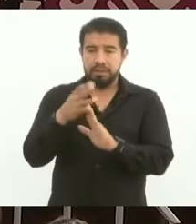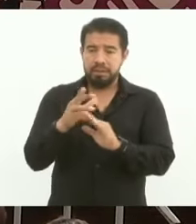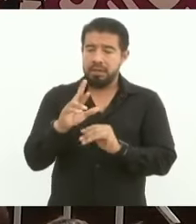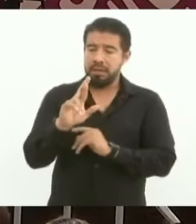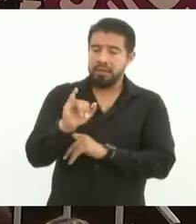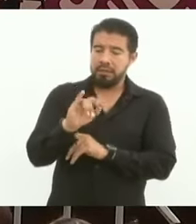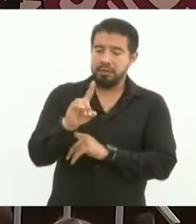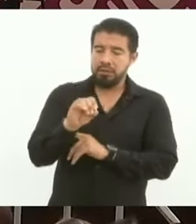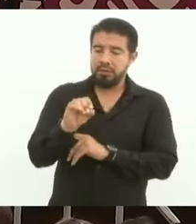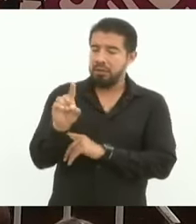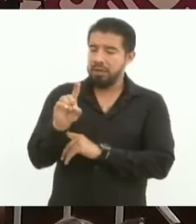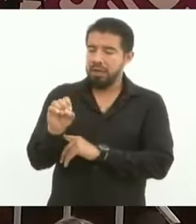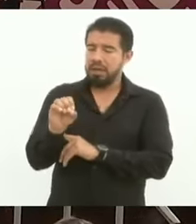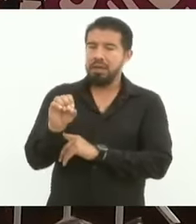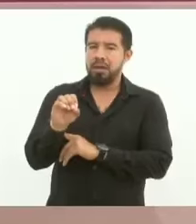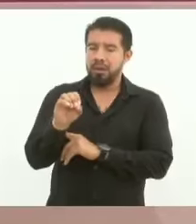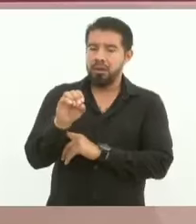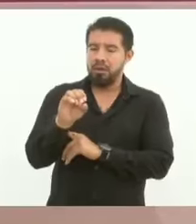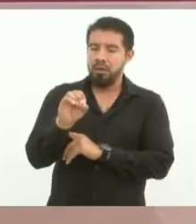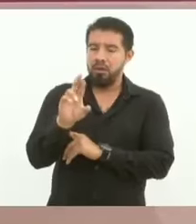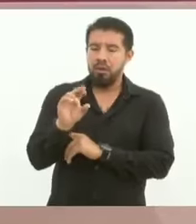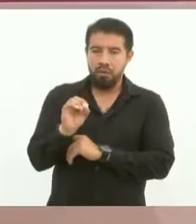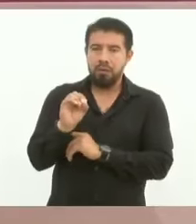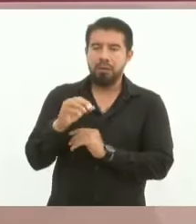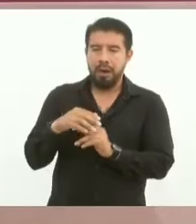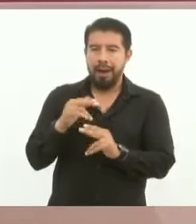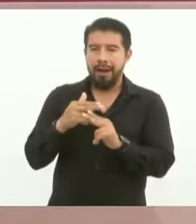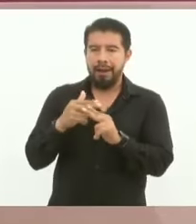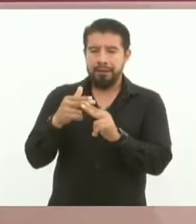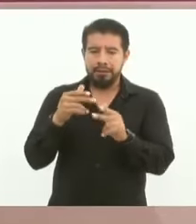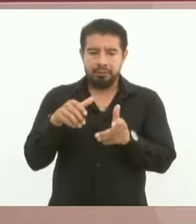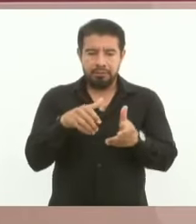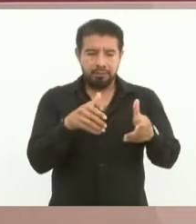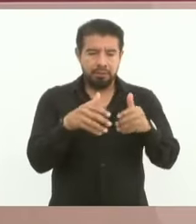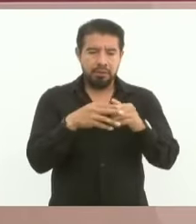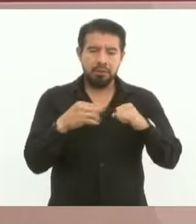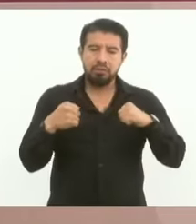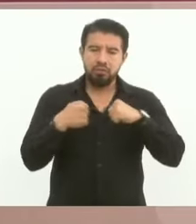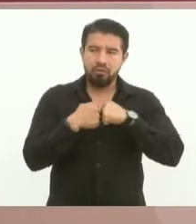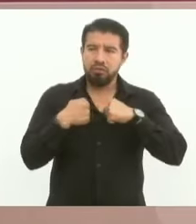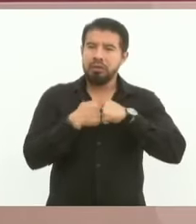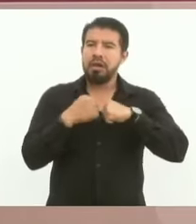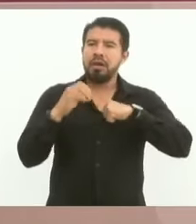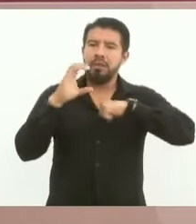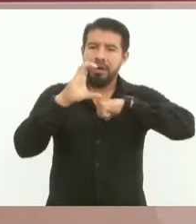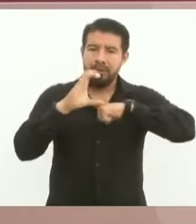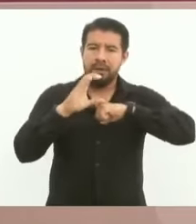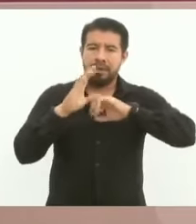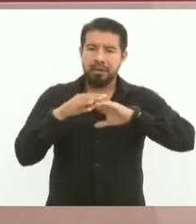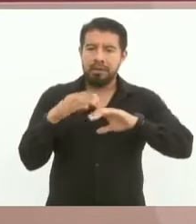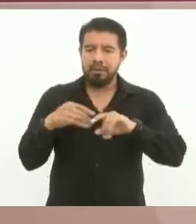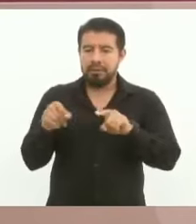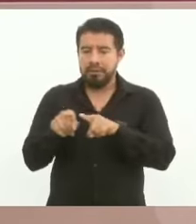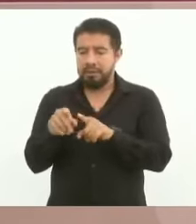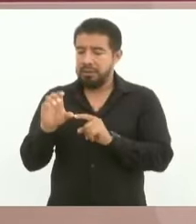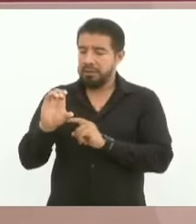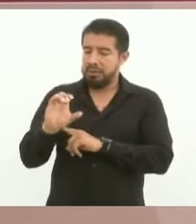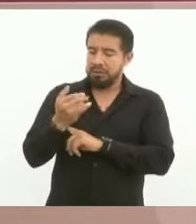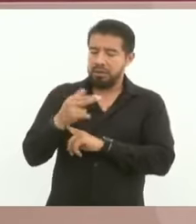camino de aquí hasta frontera Comalapa, pasando por Chicomucelo y